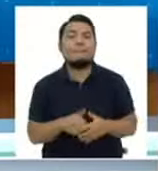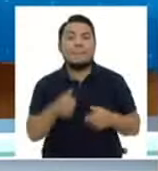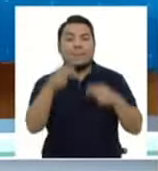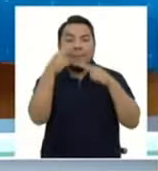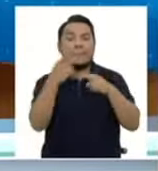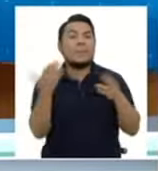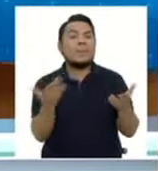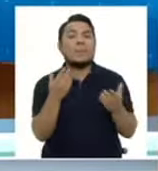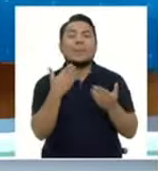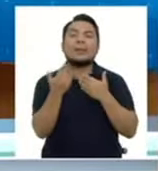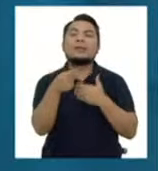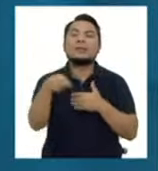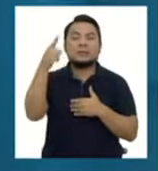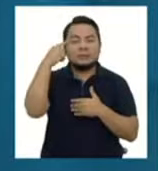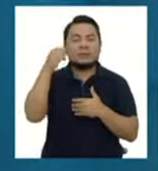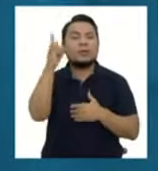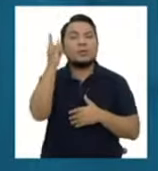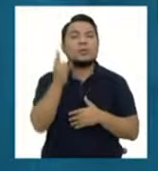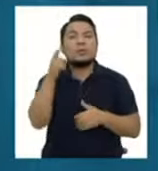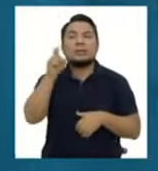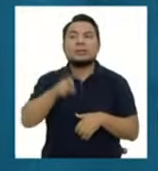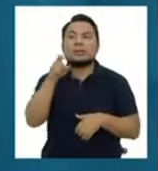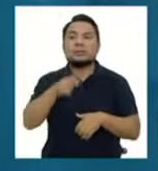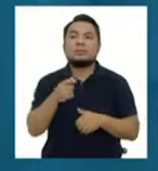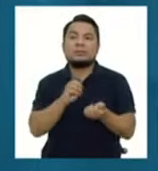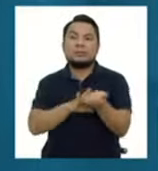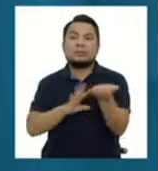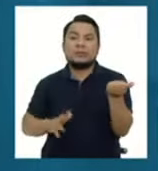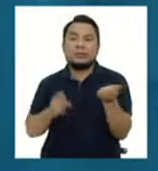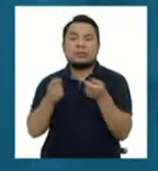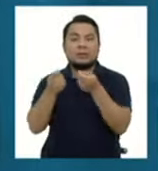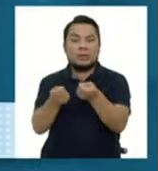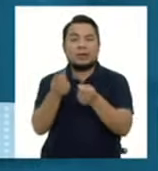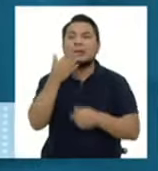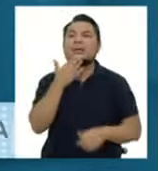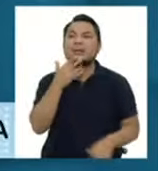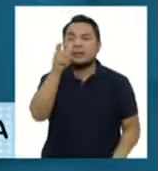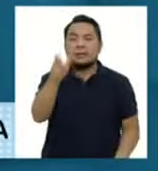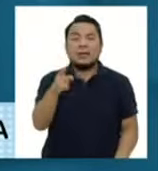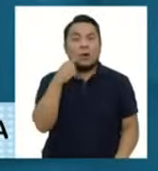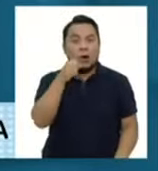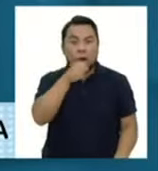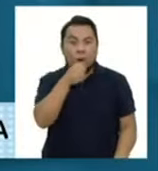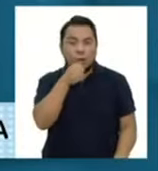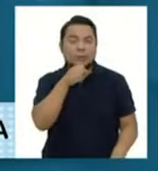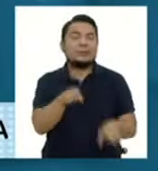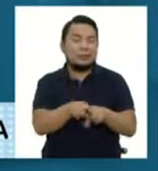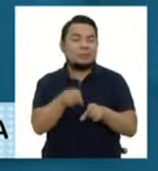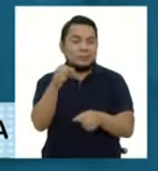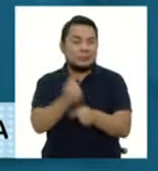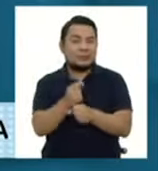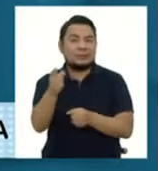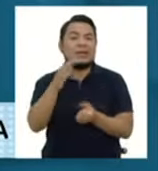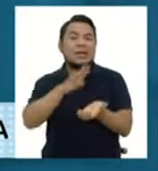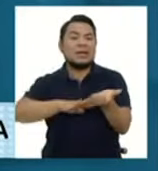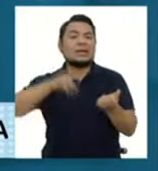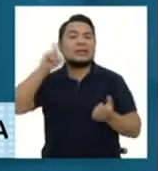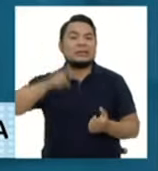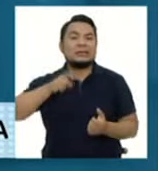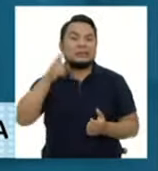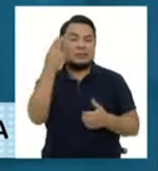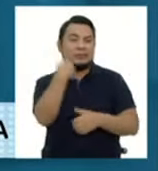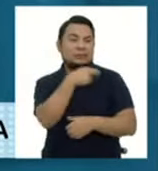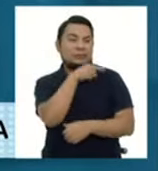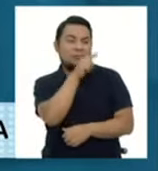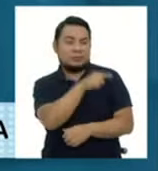Servicio a la comunidad, pues se requiere con suma urgencias donantes de sangre y plaquetas para nuestro colega redactor Oscar Flores, quien está internado en el